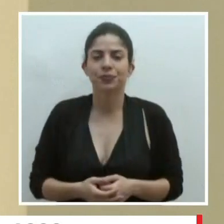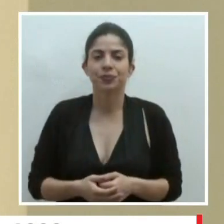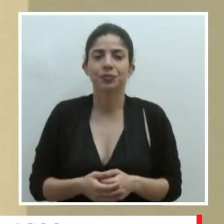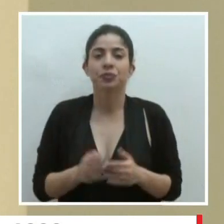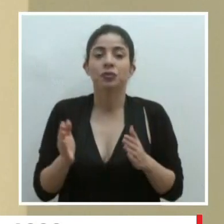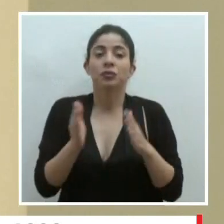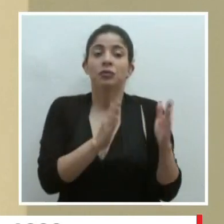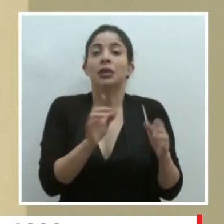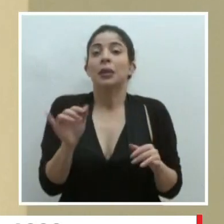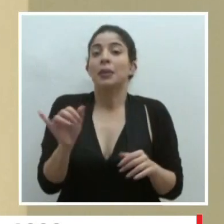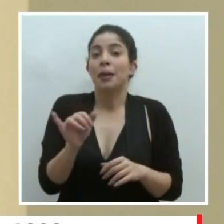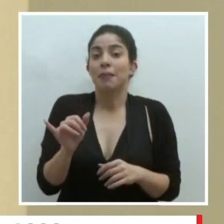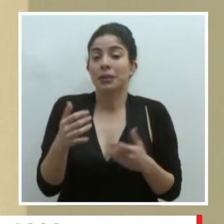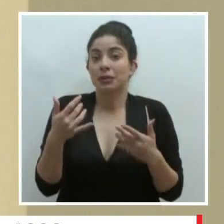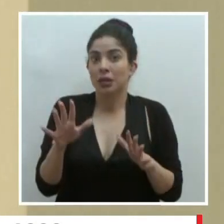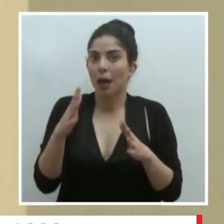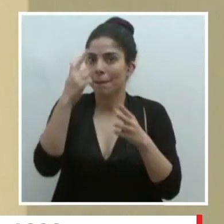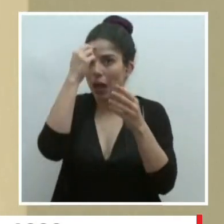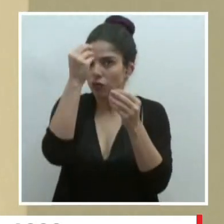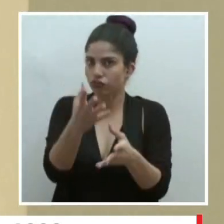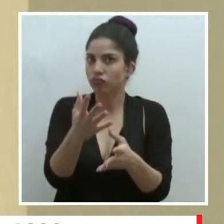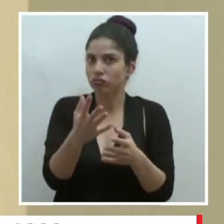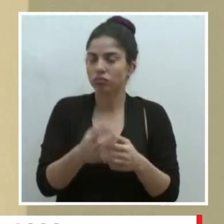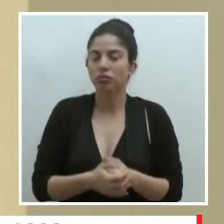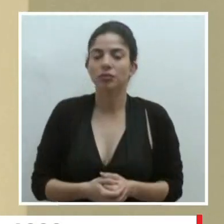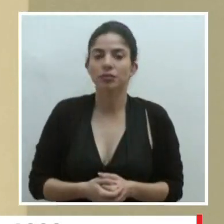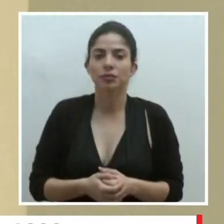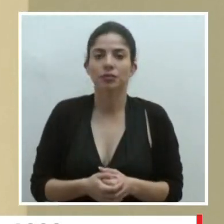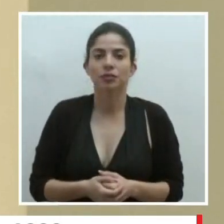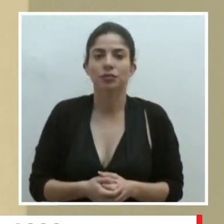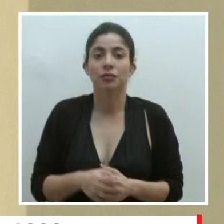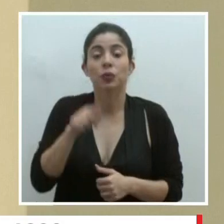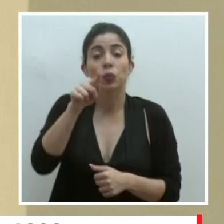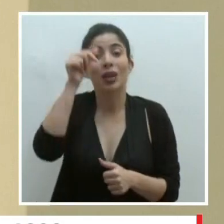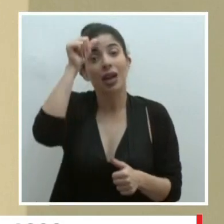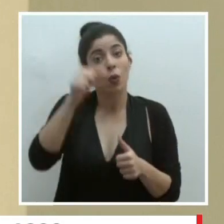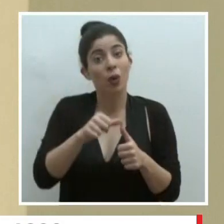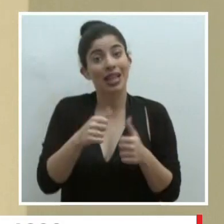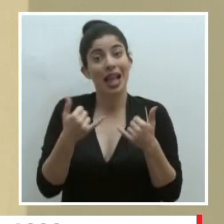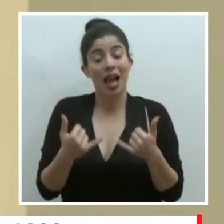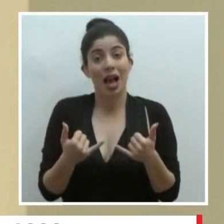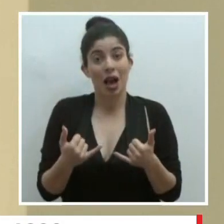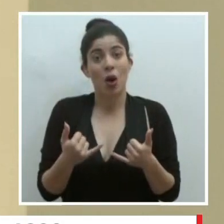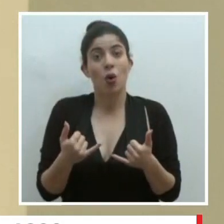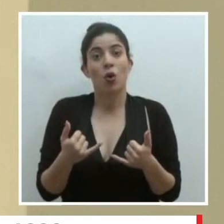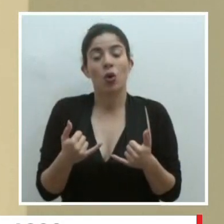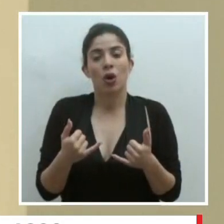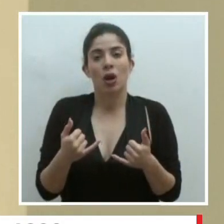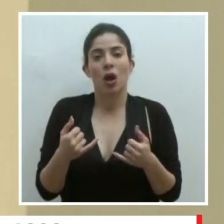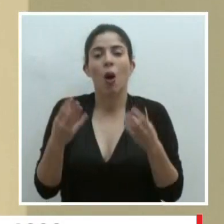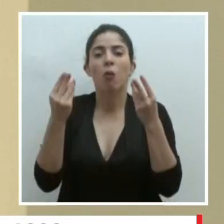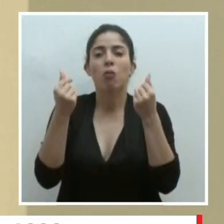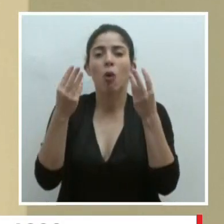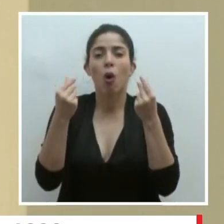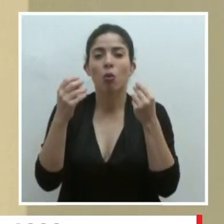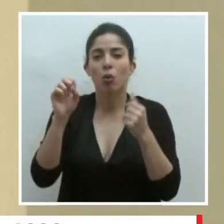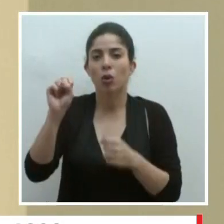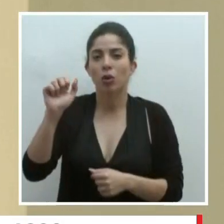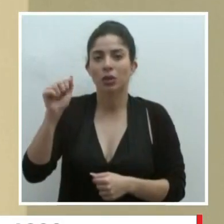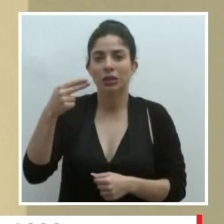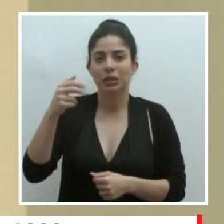Y también ya finalmente para indicar que recordemos que estamos bajo la influencia de los polvos del